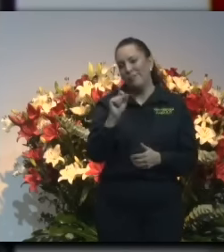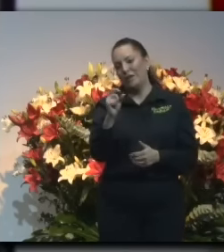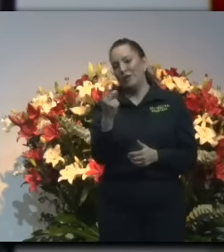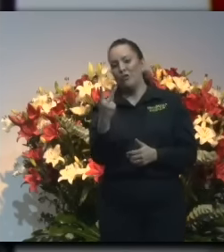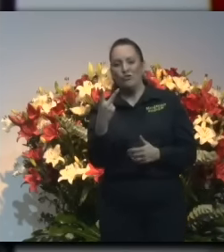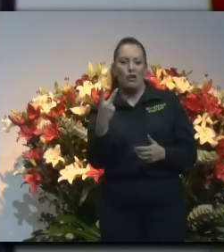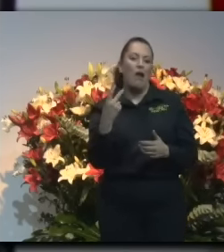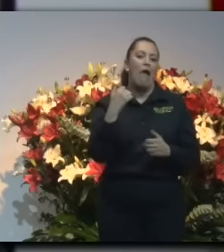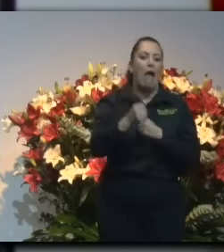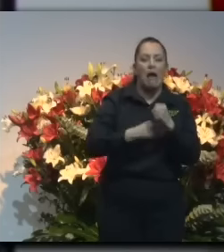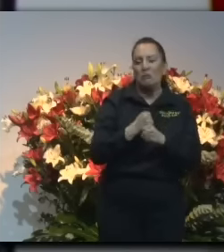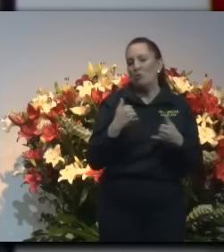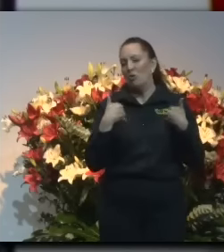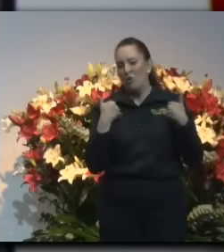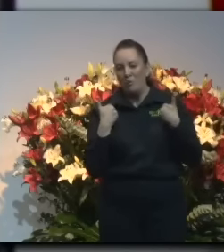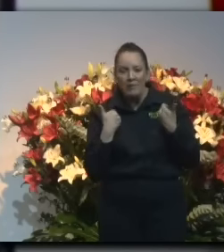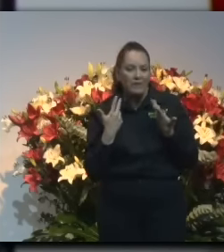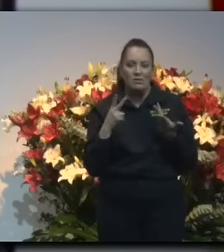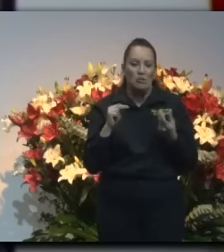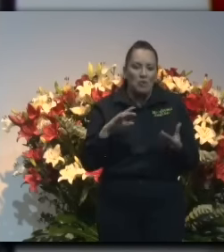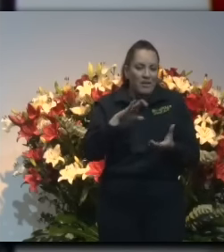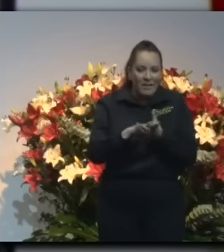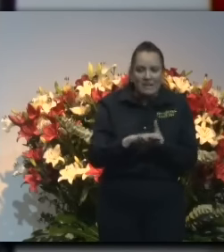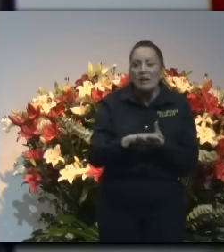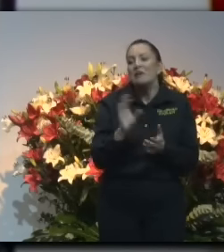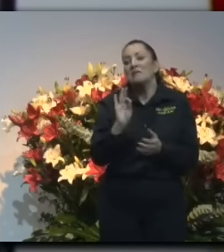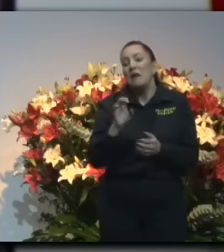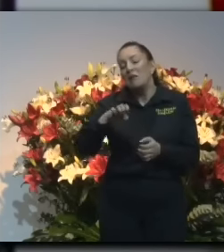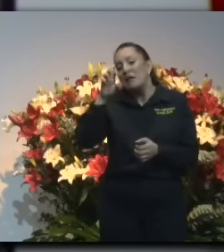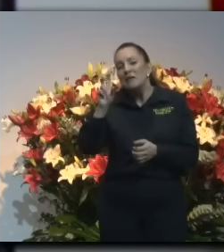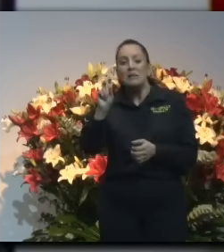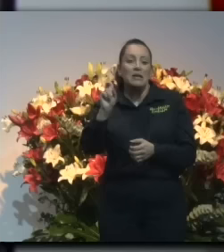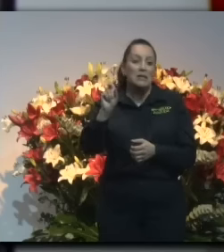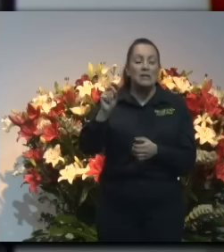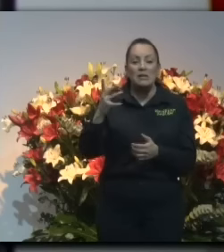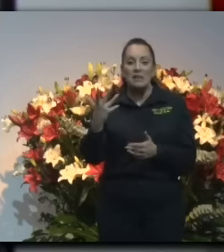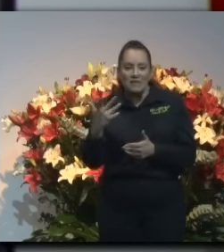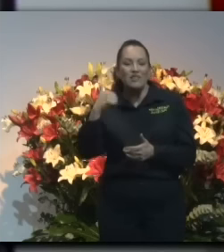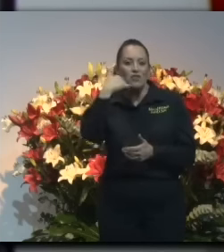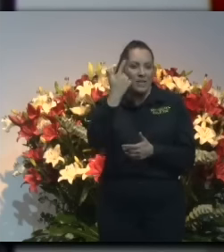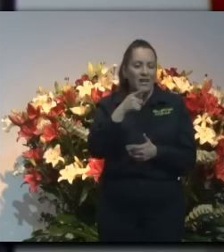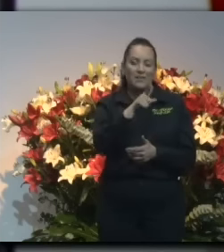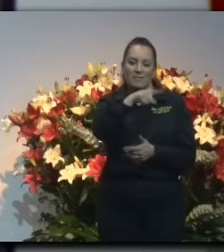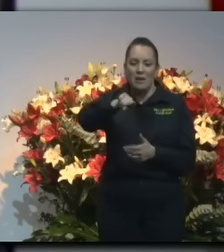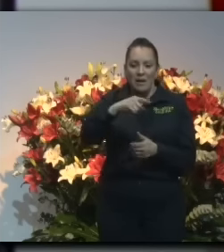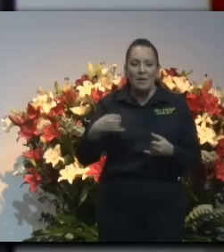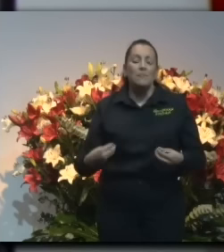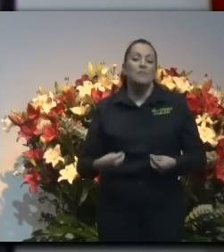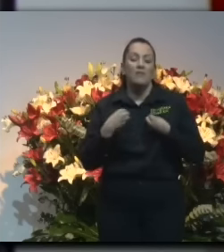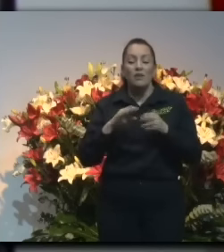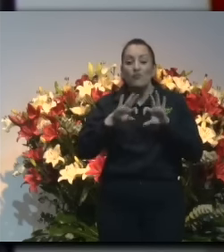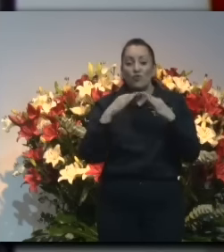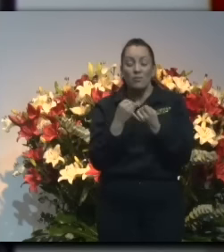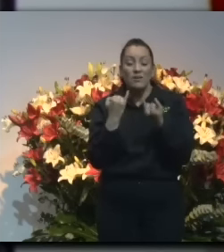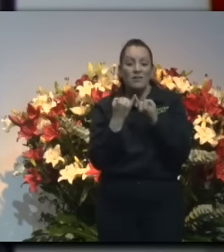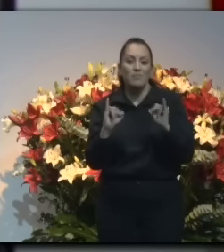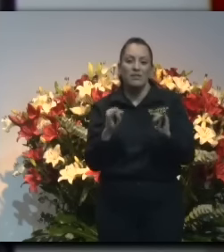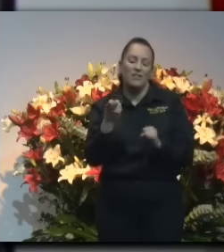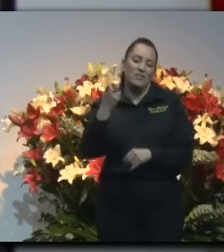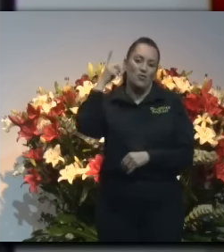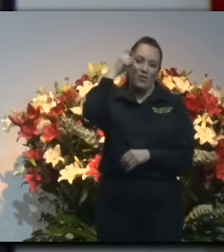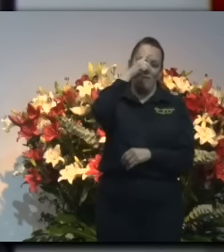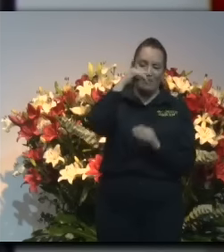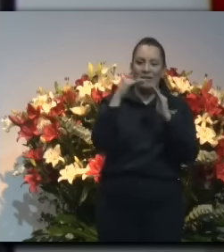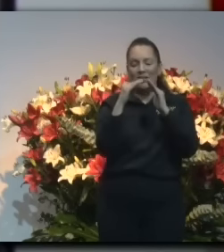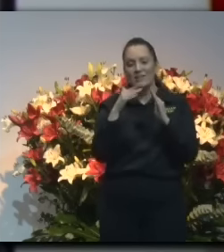años, se casan 30, 35 y quieren vivir de manera independiente y hacerse de una vivienda es muy difícil. Becas